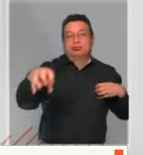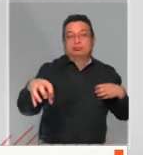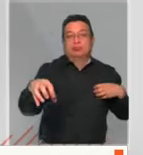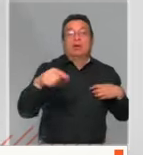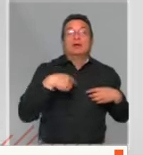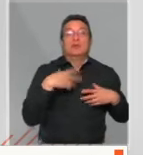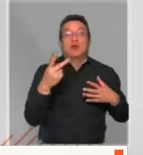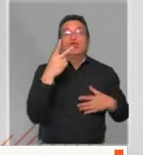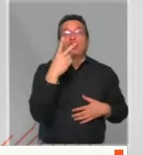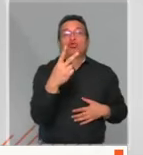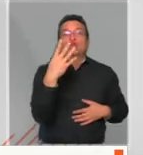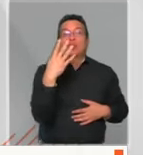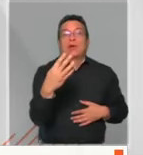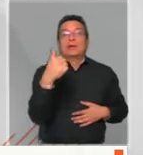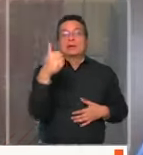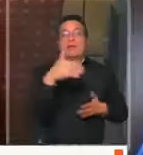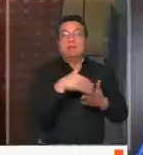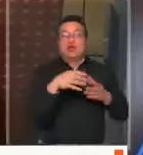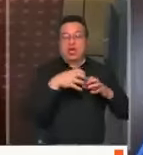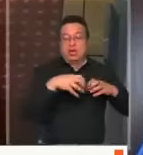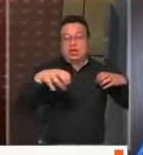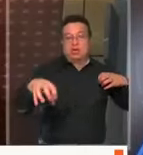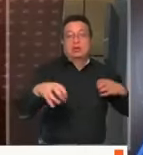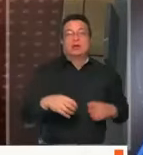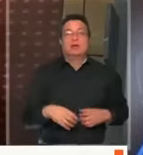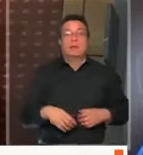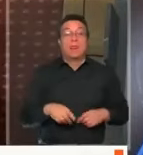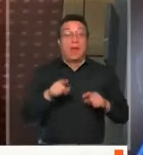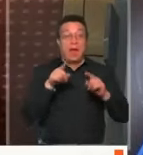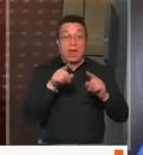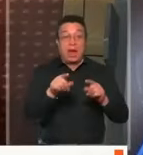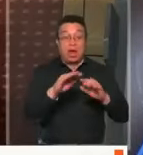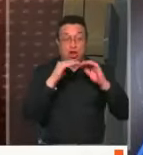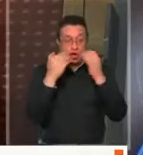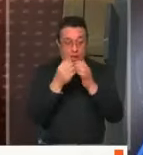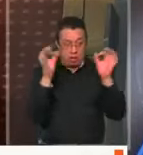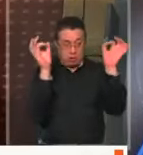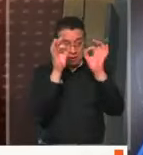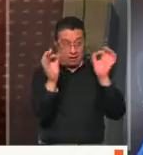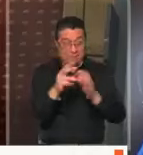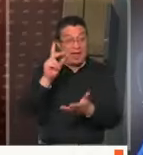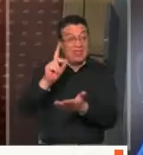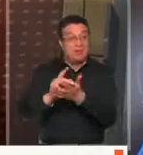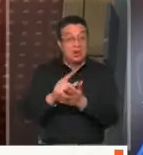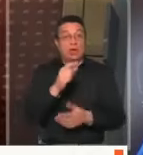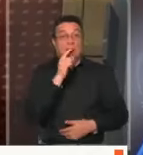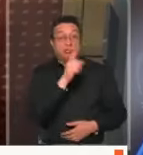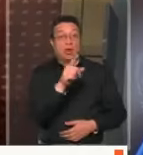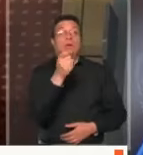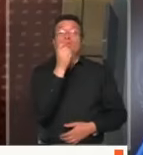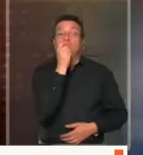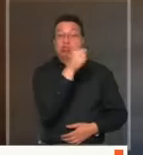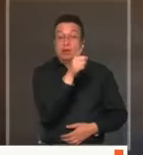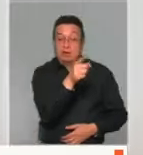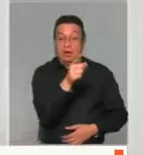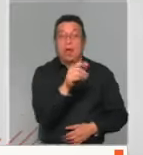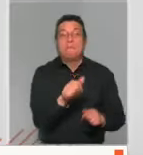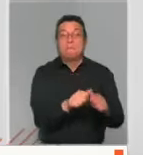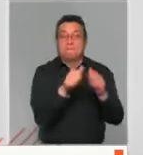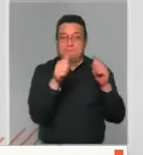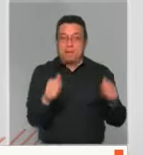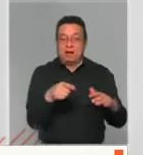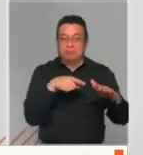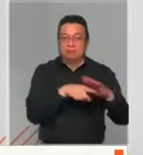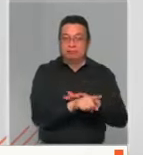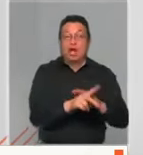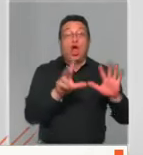a 246 millones. Pero eso no sería todo. Las instrucciones del parlamentario hoy en calidad de imputado habrían ido más allá.